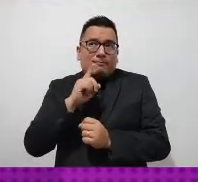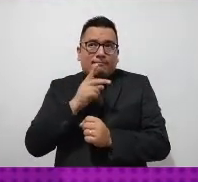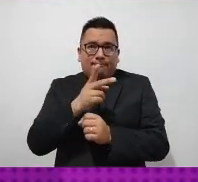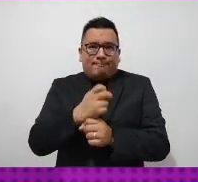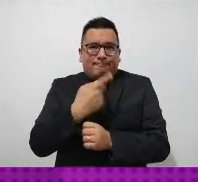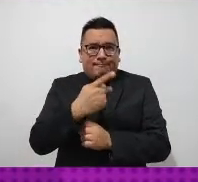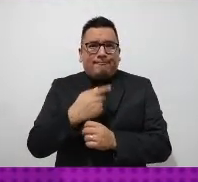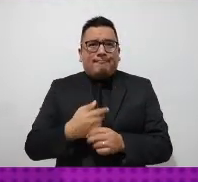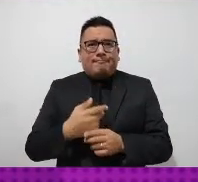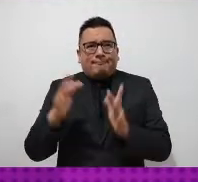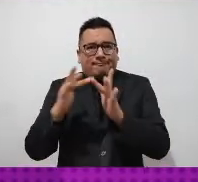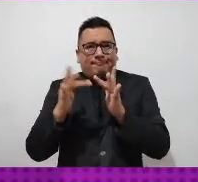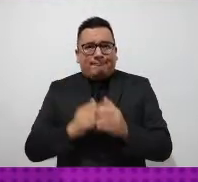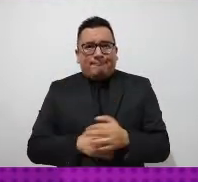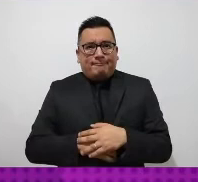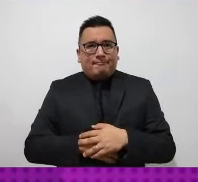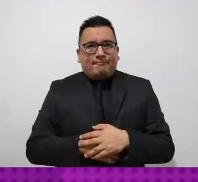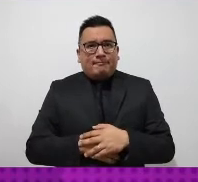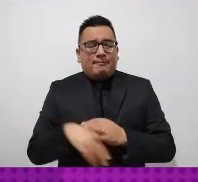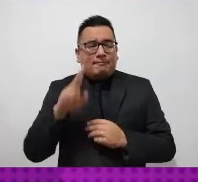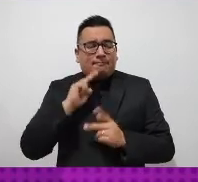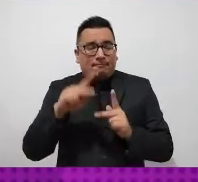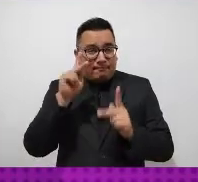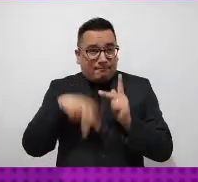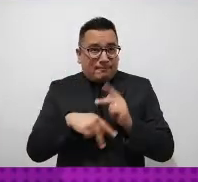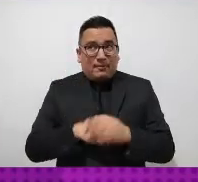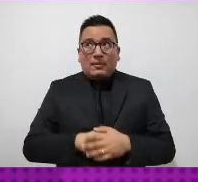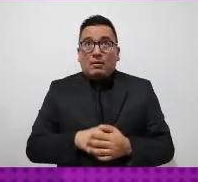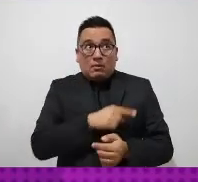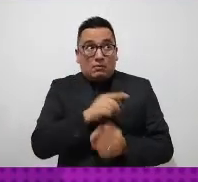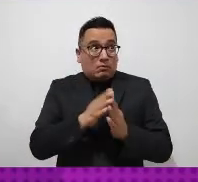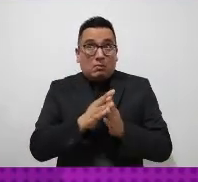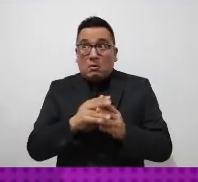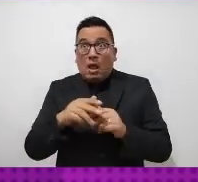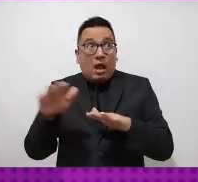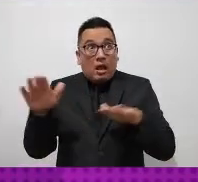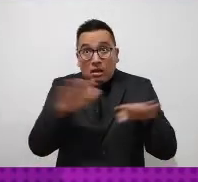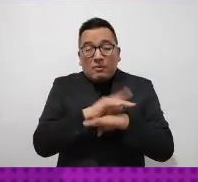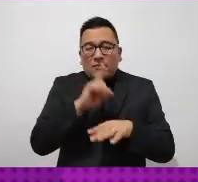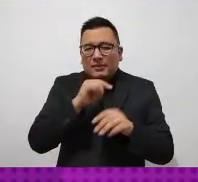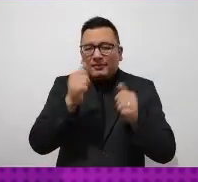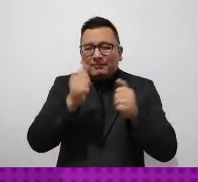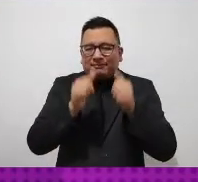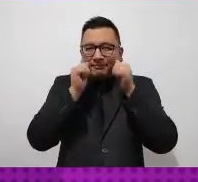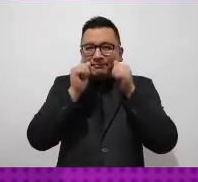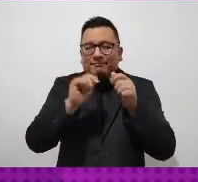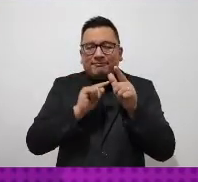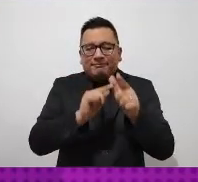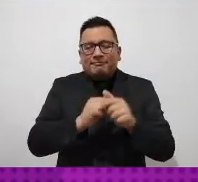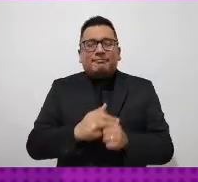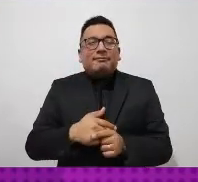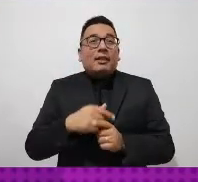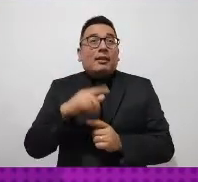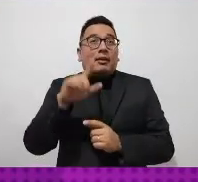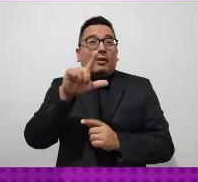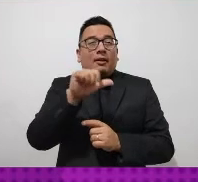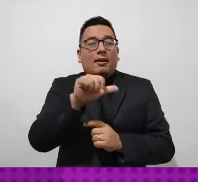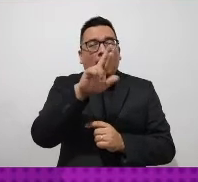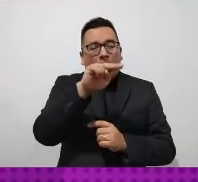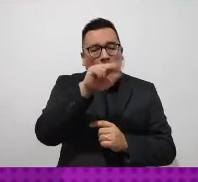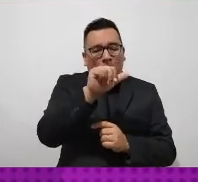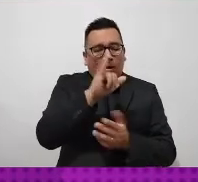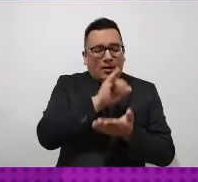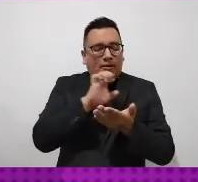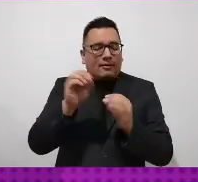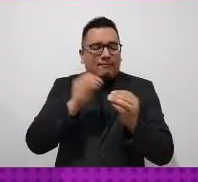mujeres a esta red de mujeres electas. Vamos a ir a una pausa, le invitamos a que no le cambie, que no se vaya, siga aquí con nosotros en el programa de la urna,